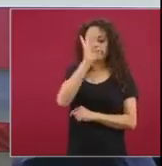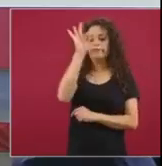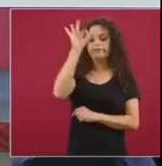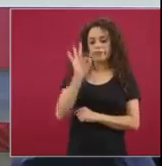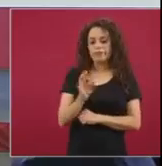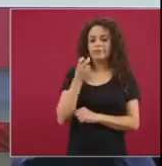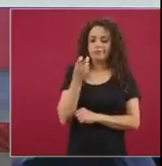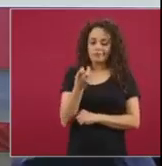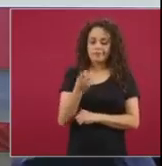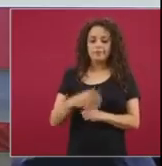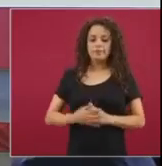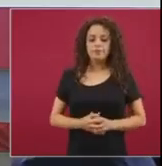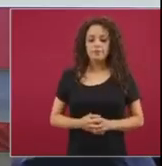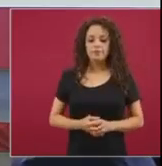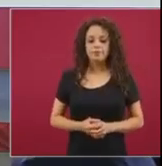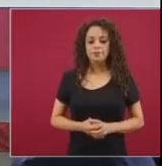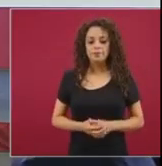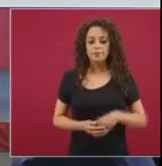favor?